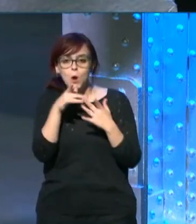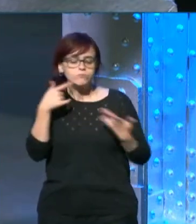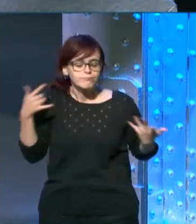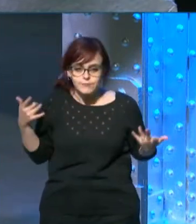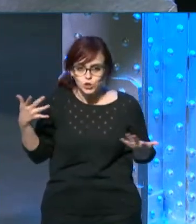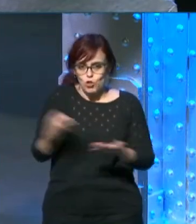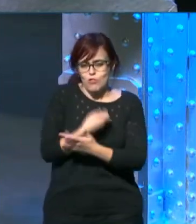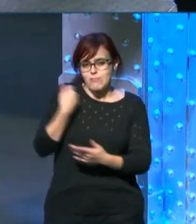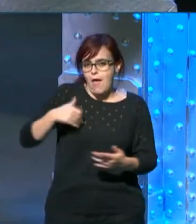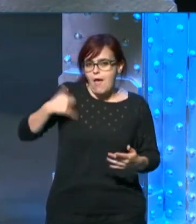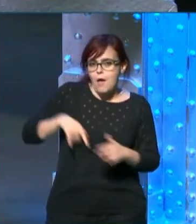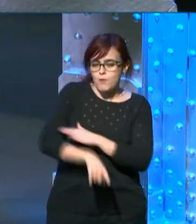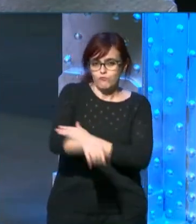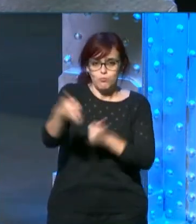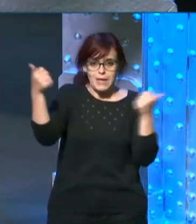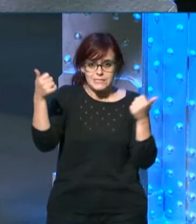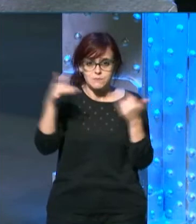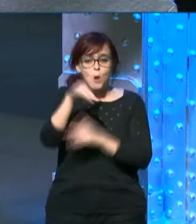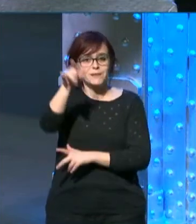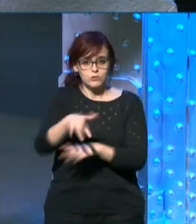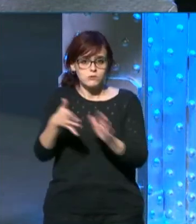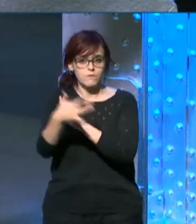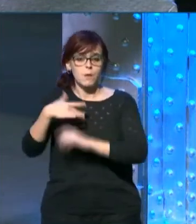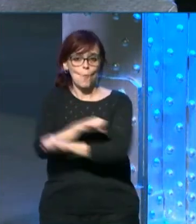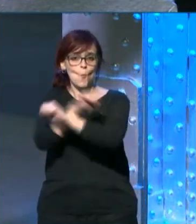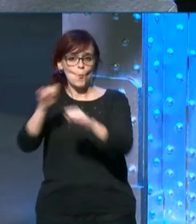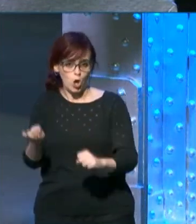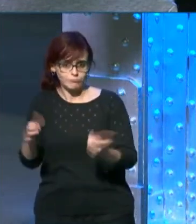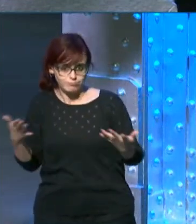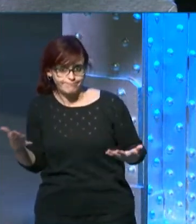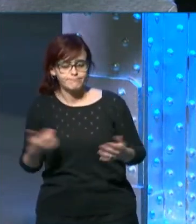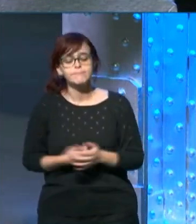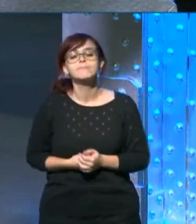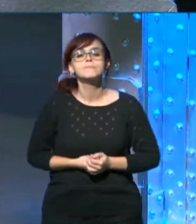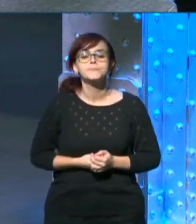ya son para personas que ya están trabajando y habituados a trabajar con estos métodos.